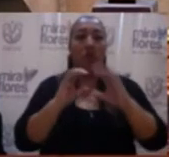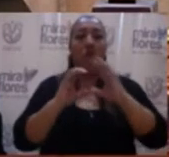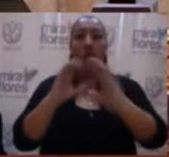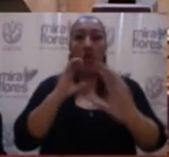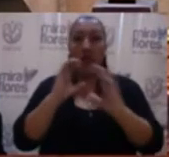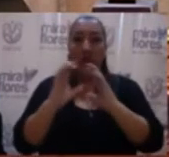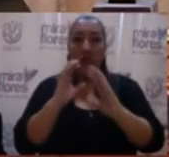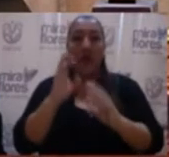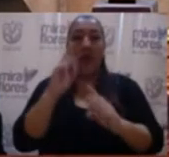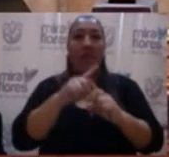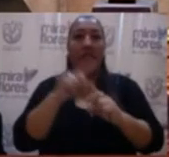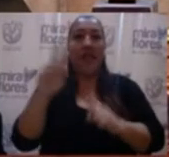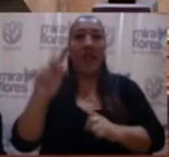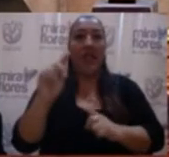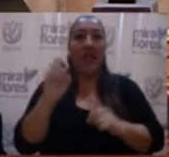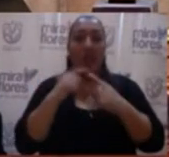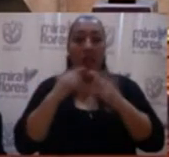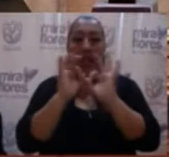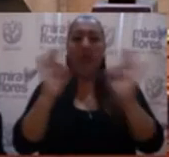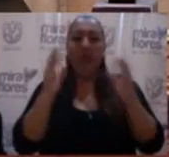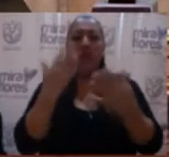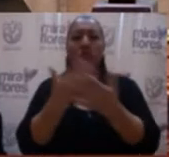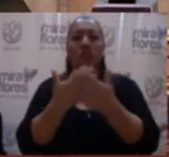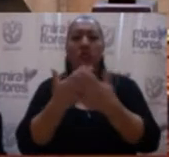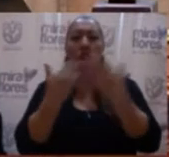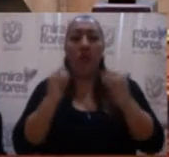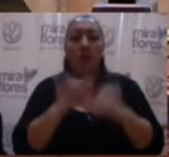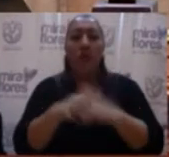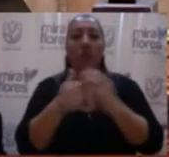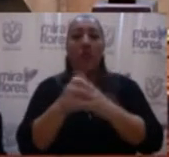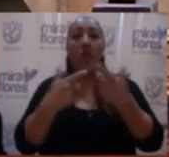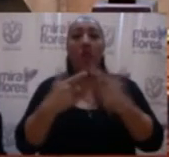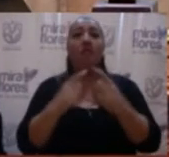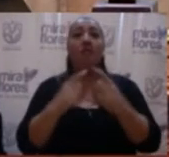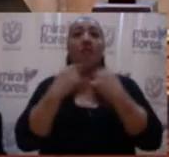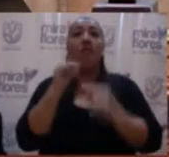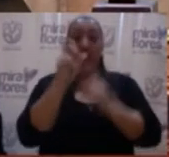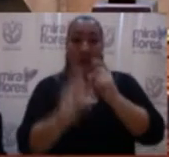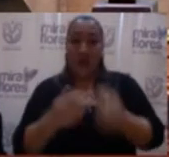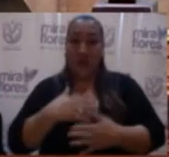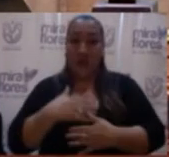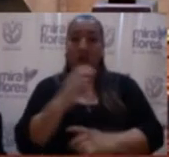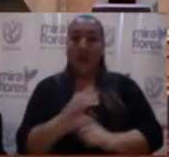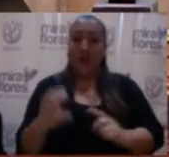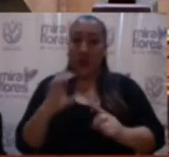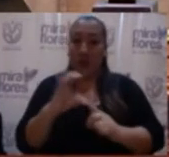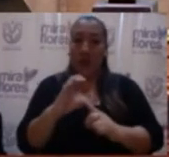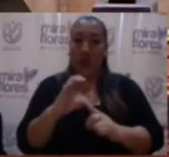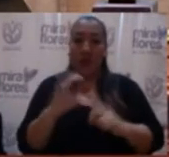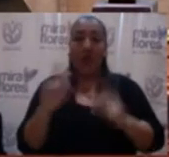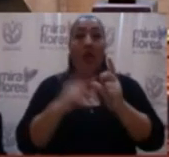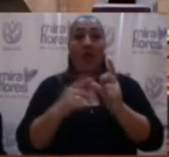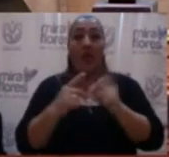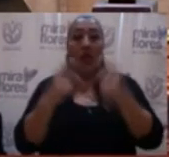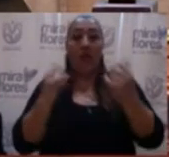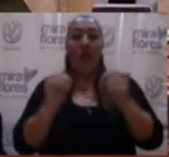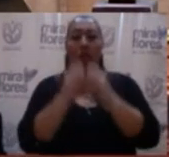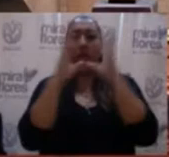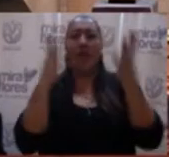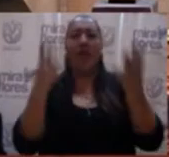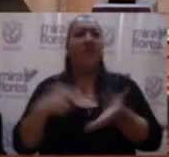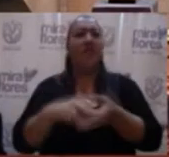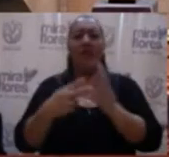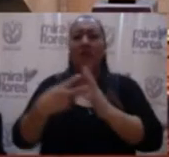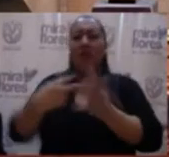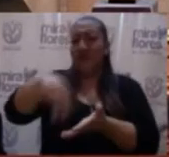comunicación, tecnología y transparencia. Libre información al ciudadano, Open Government. Por tal motivo, hoy es un día de fiesta